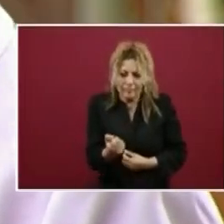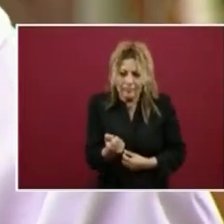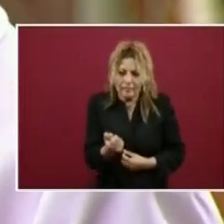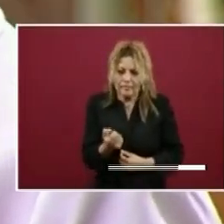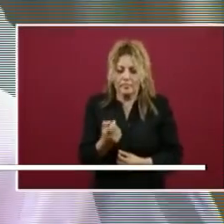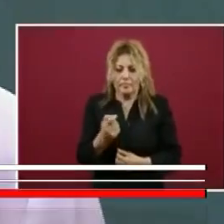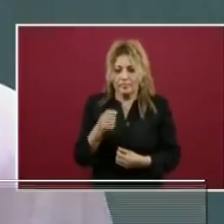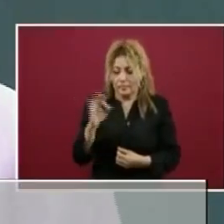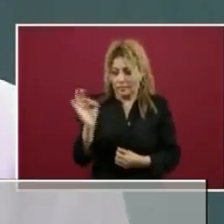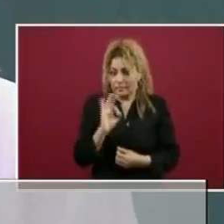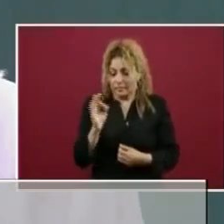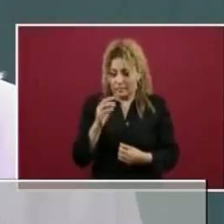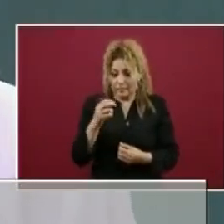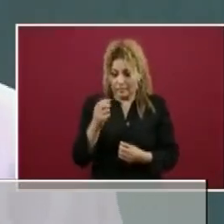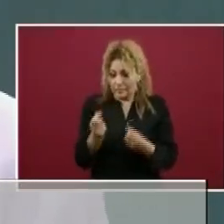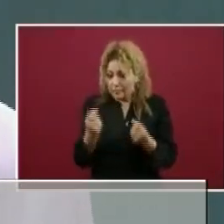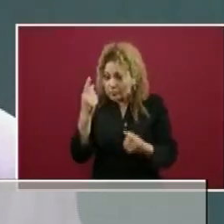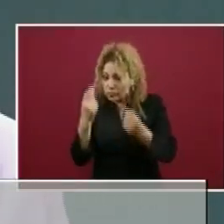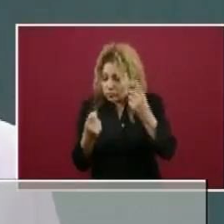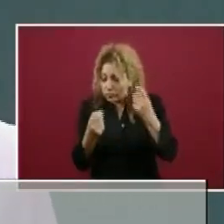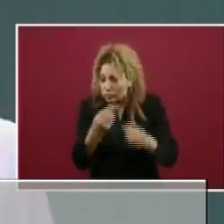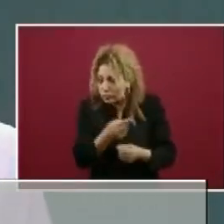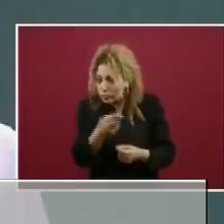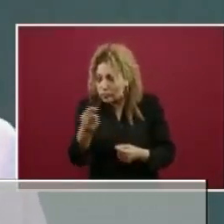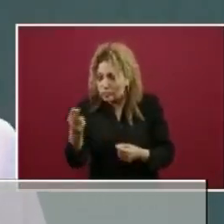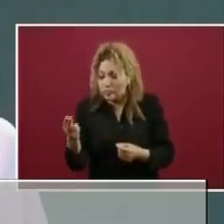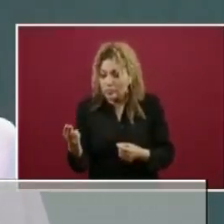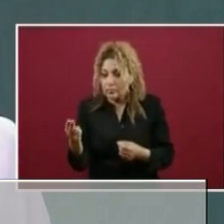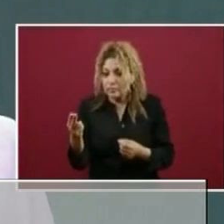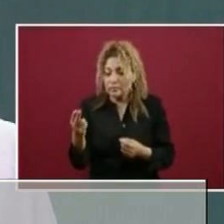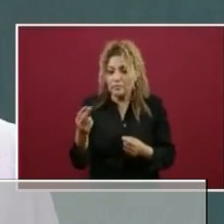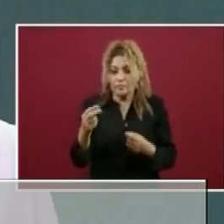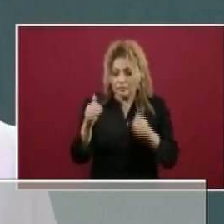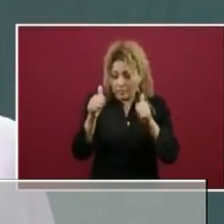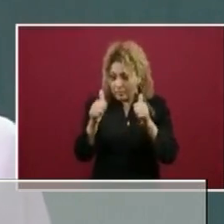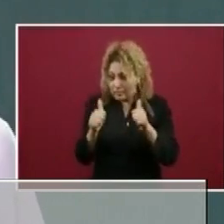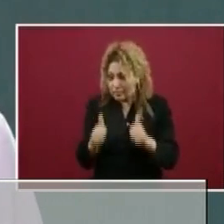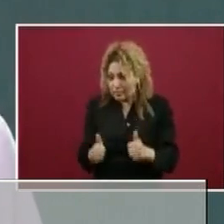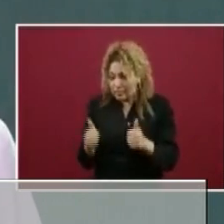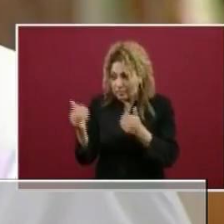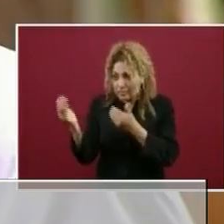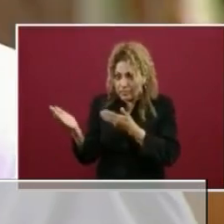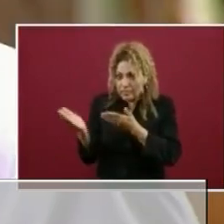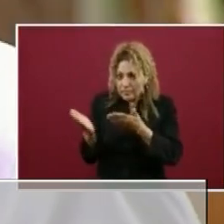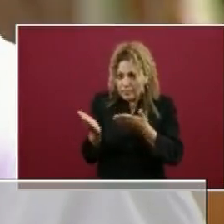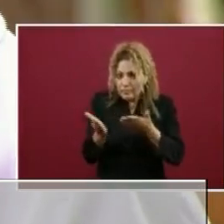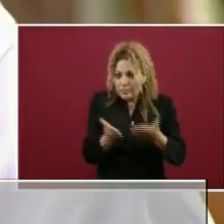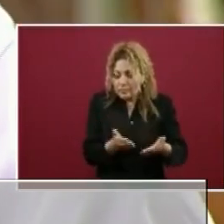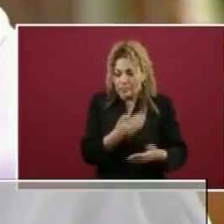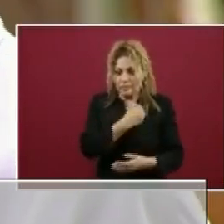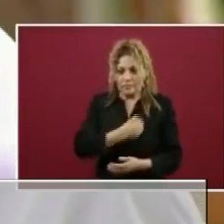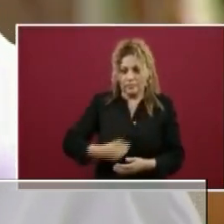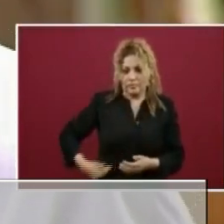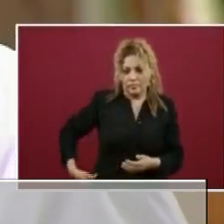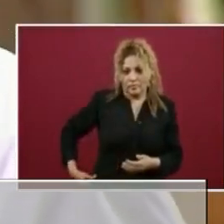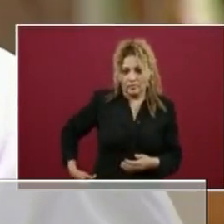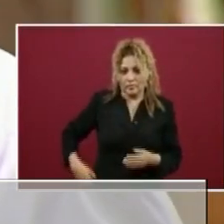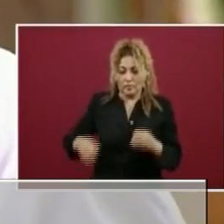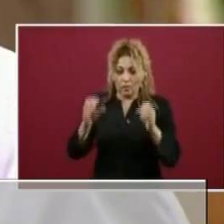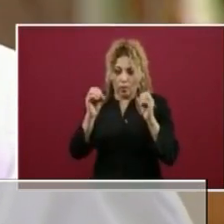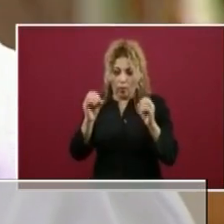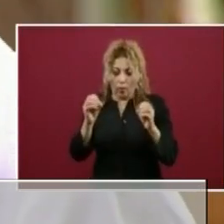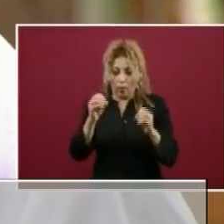ustedes esté aquí mismo dentro de varios años, como presidente o como